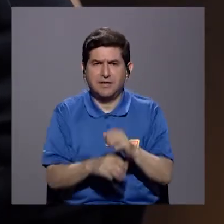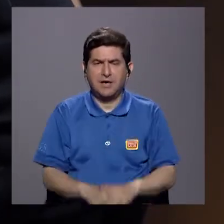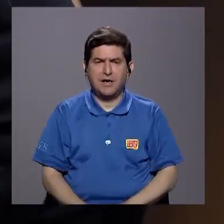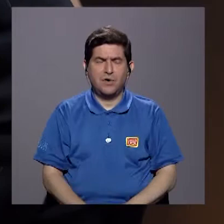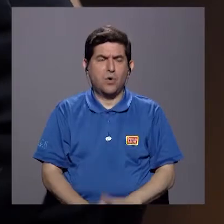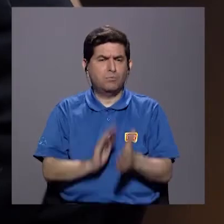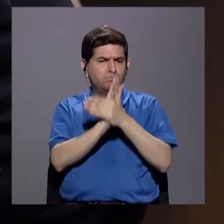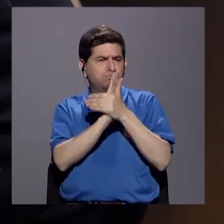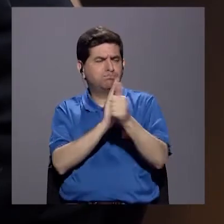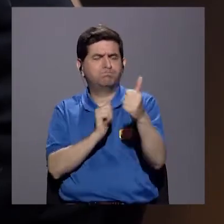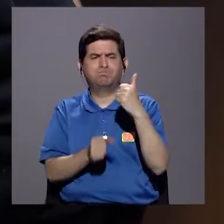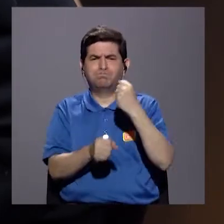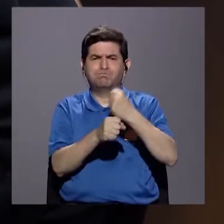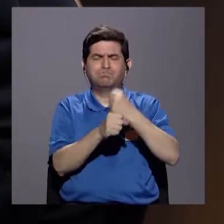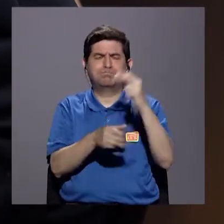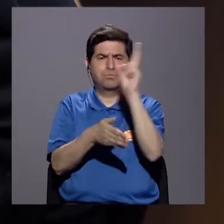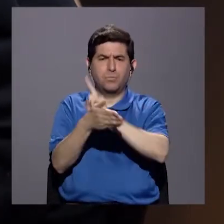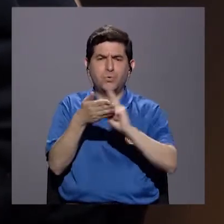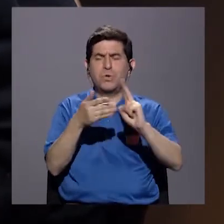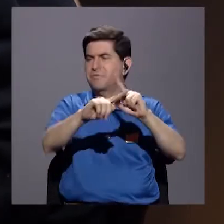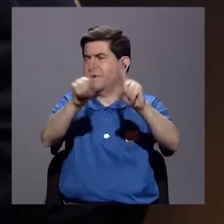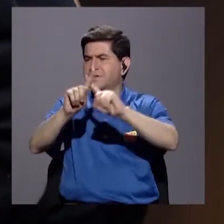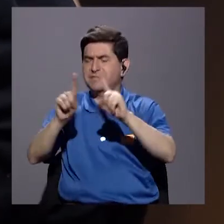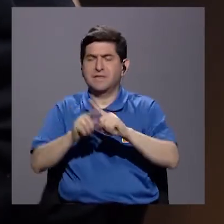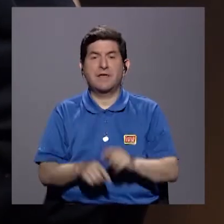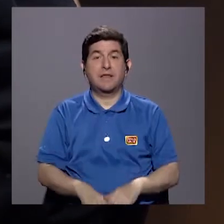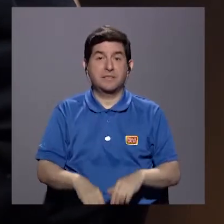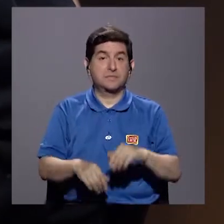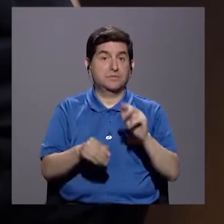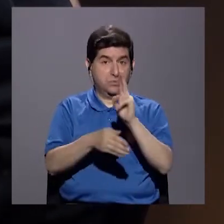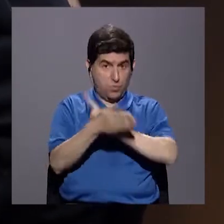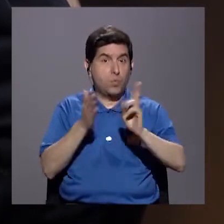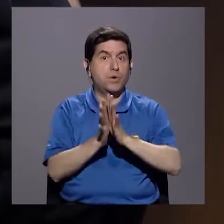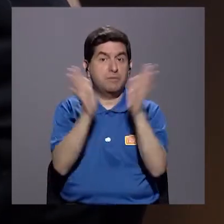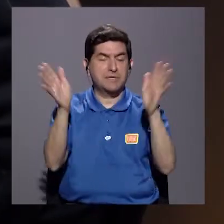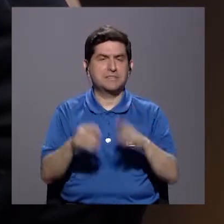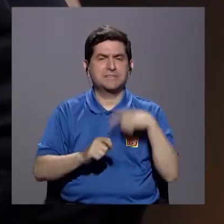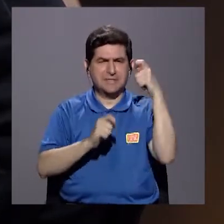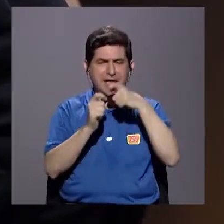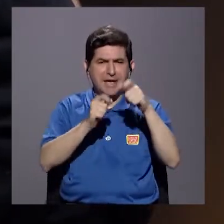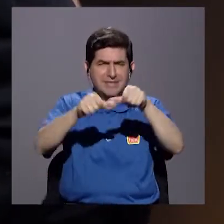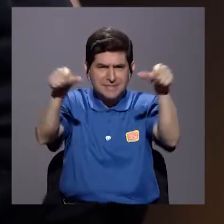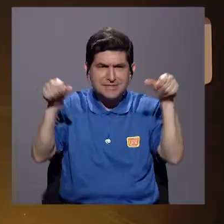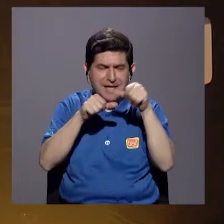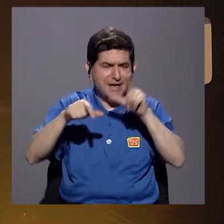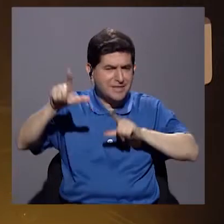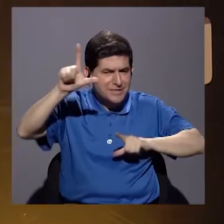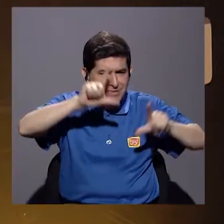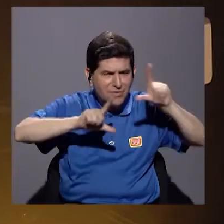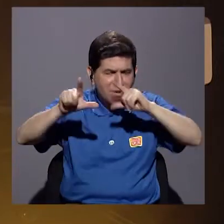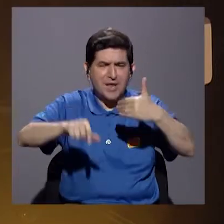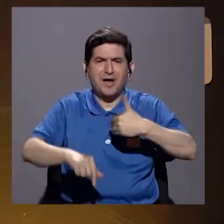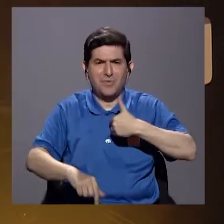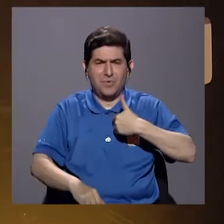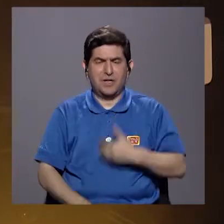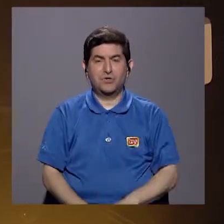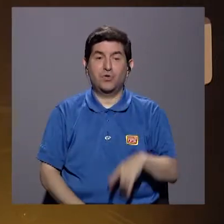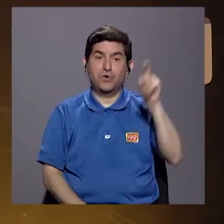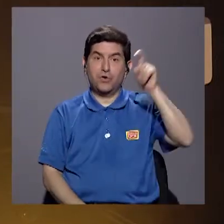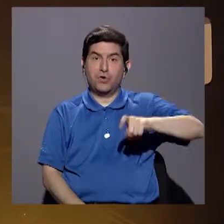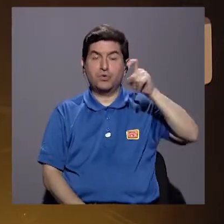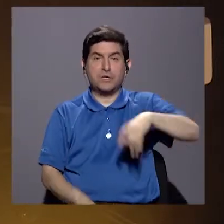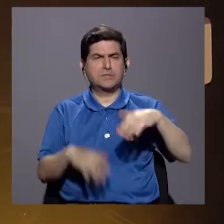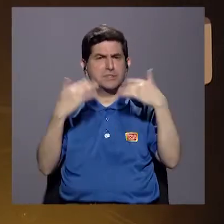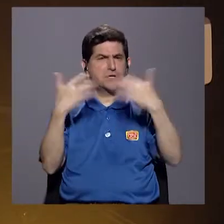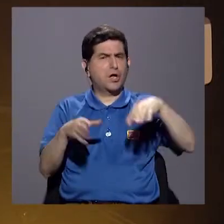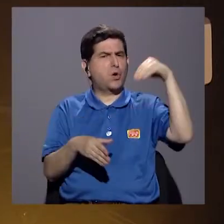trabajo de potenciar los esfuerzos de las universidades públicas en campos muy específicos. O sea, los laboratorios que tiene SENAT